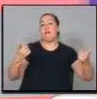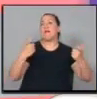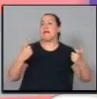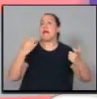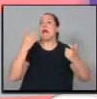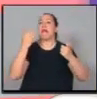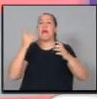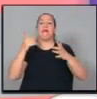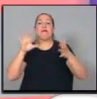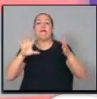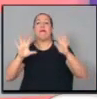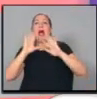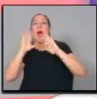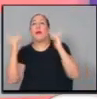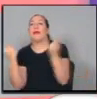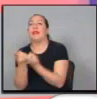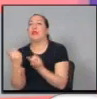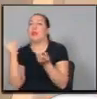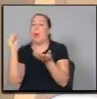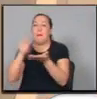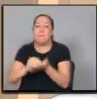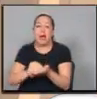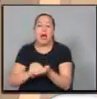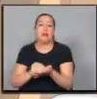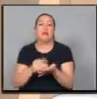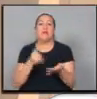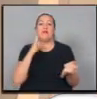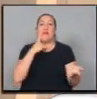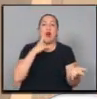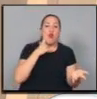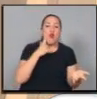Sí, tal cual. Para estar más, también. Más cómodo.